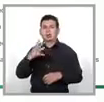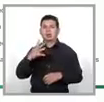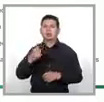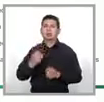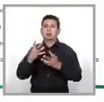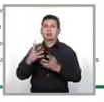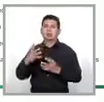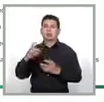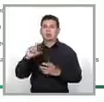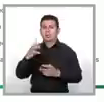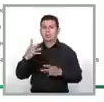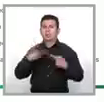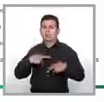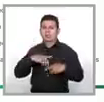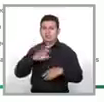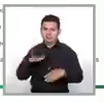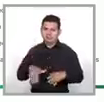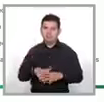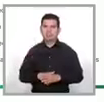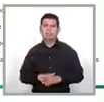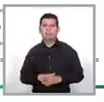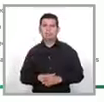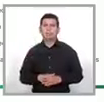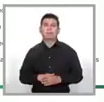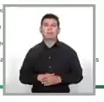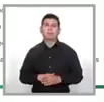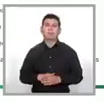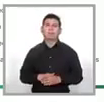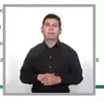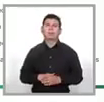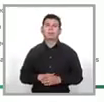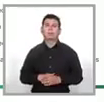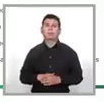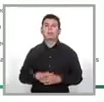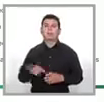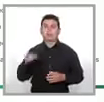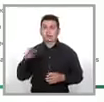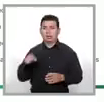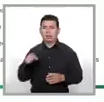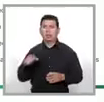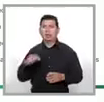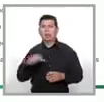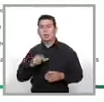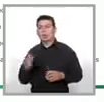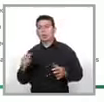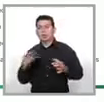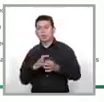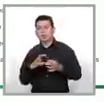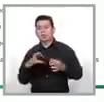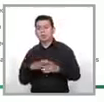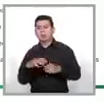con 24 defunciones. Las comorbilidades asociadas a esta jornada se reportan